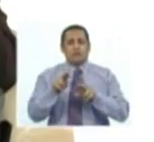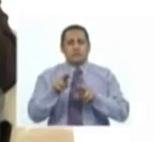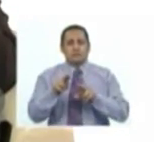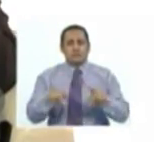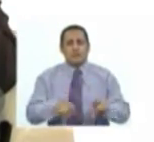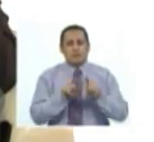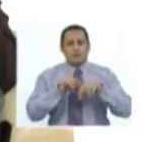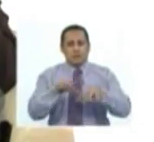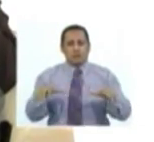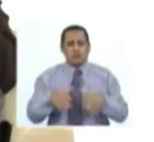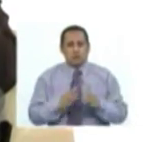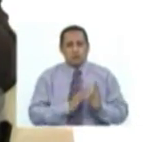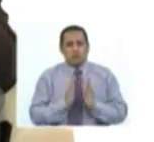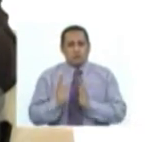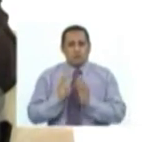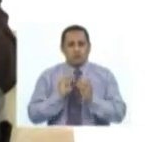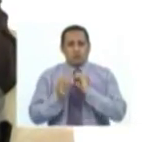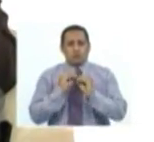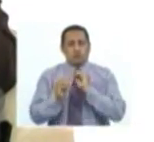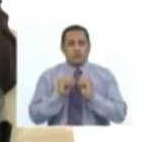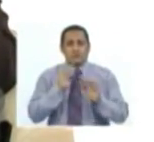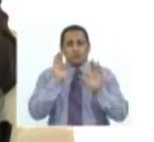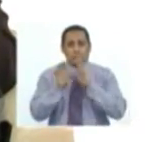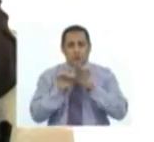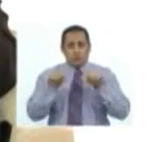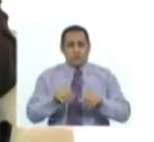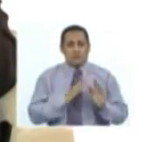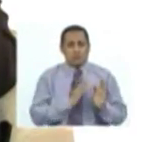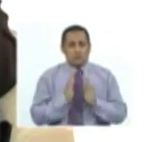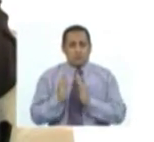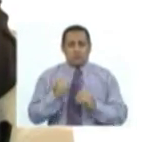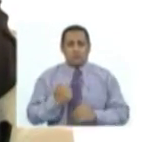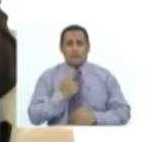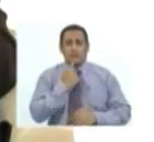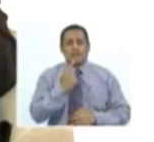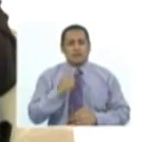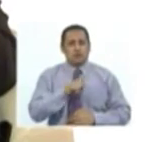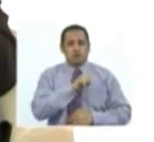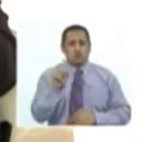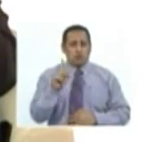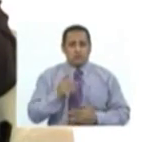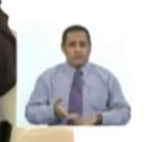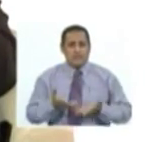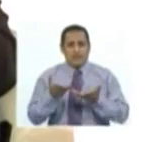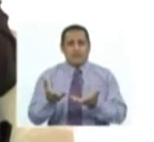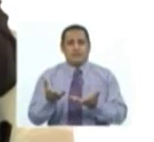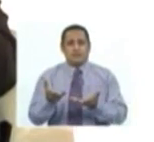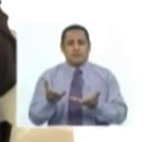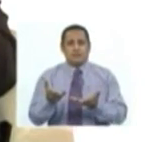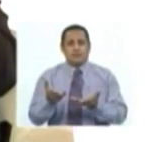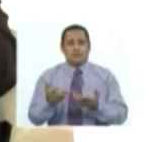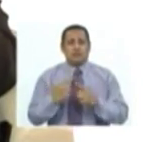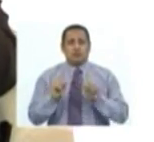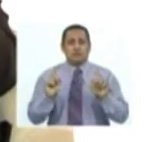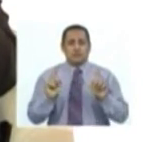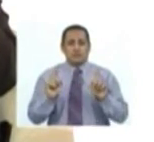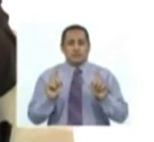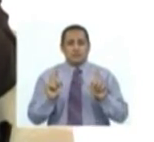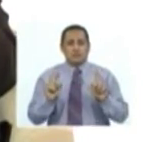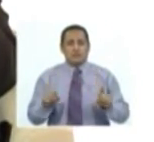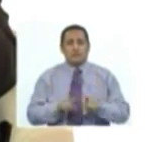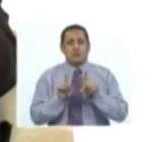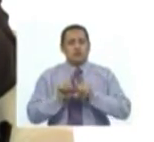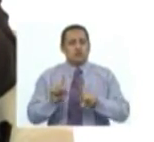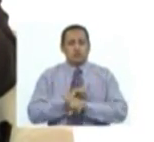de ese procedimiento deliberativo. Si ese procedimiento deliberativo no se da, entonces no